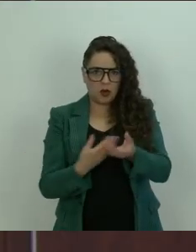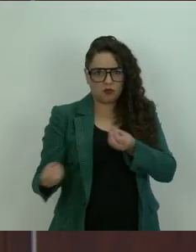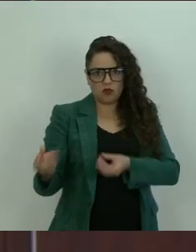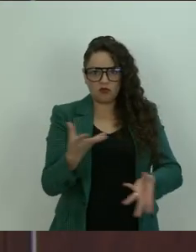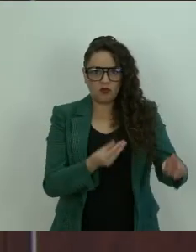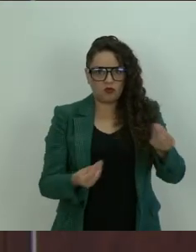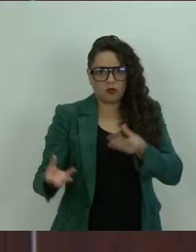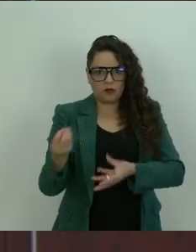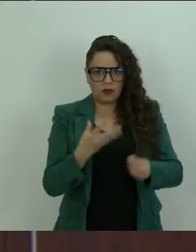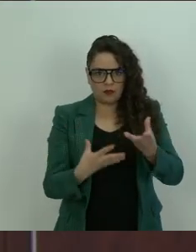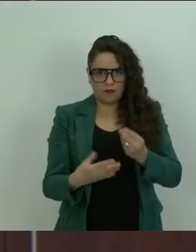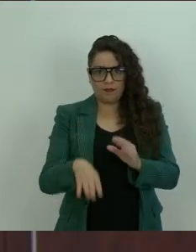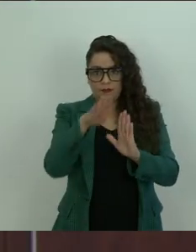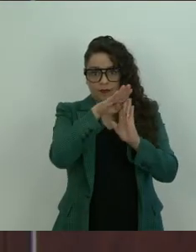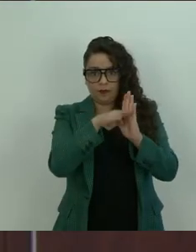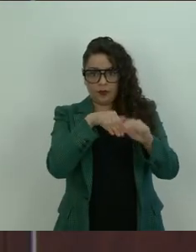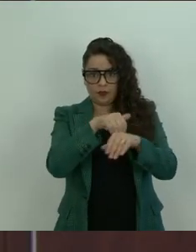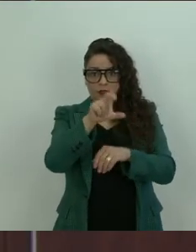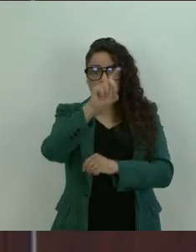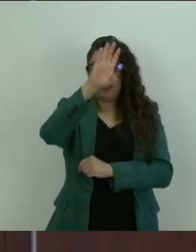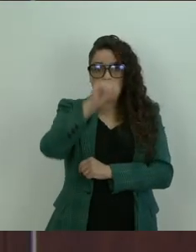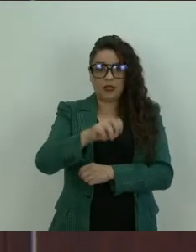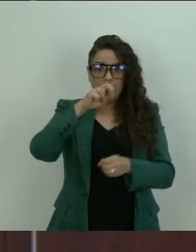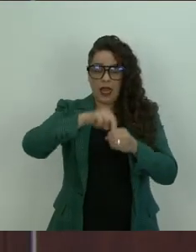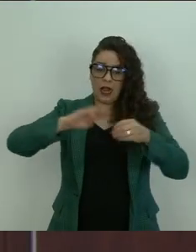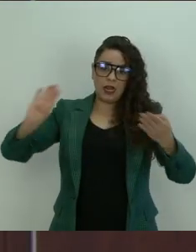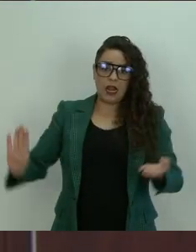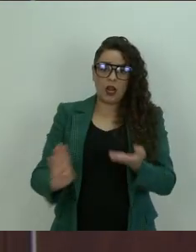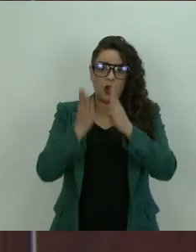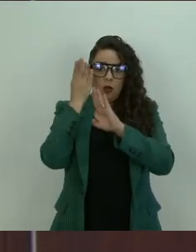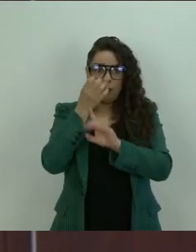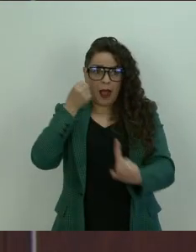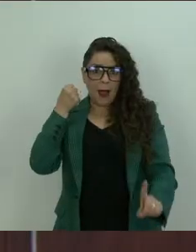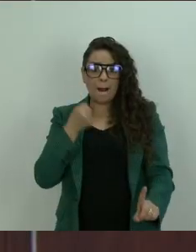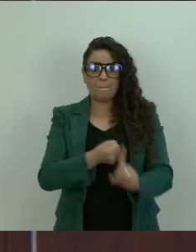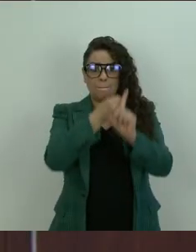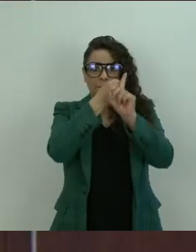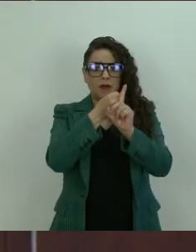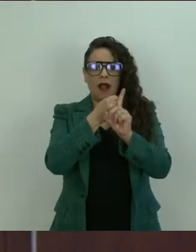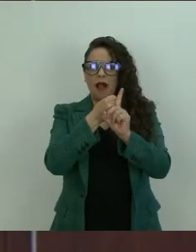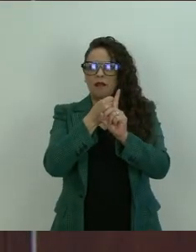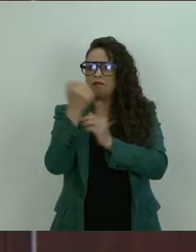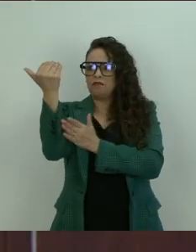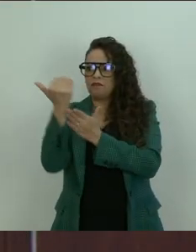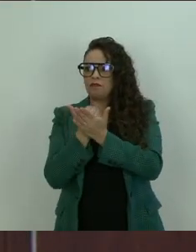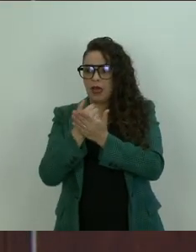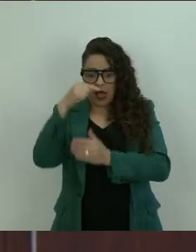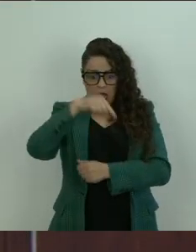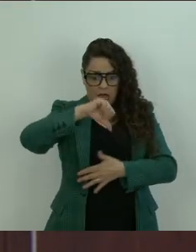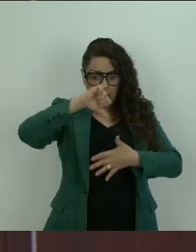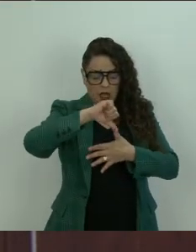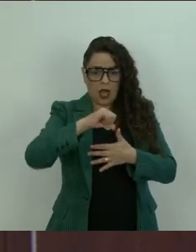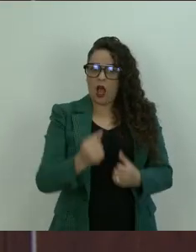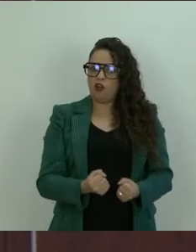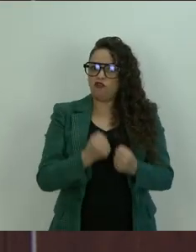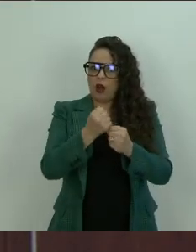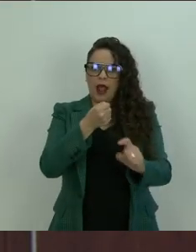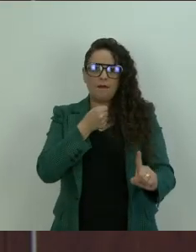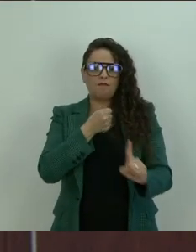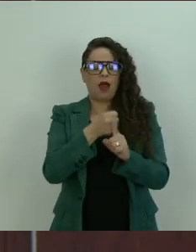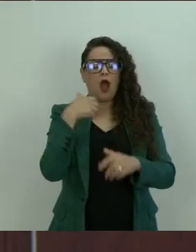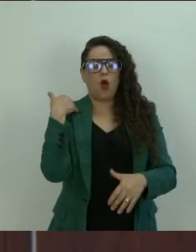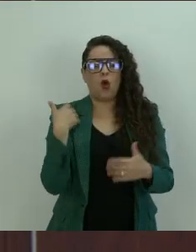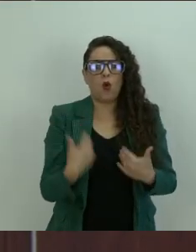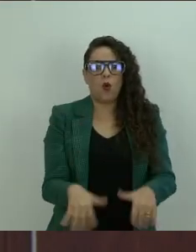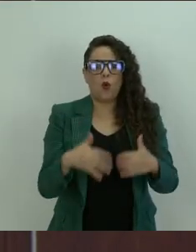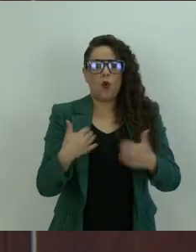General 39 no ha tenido en el mundo tanto impacto como en América Latina. A mí me ha tocado ya estar